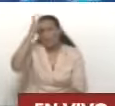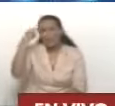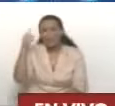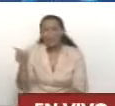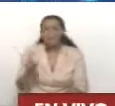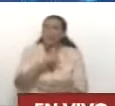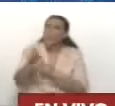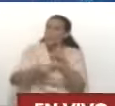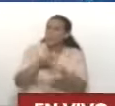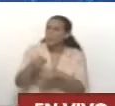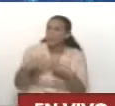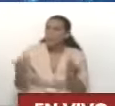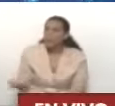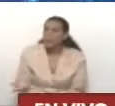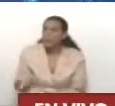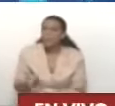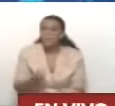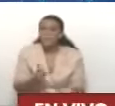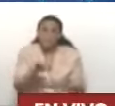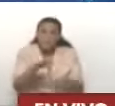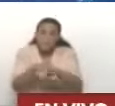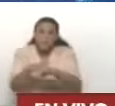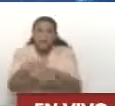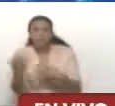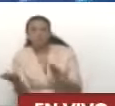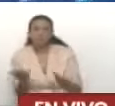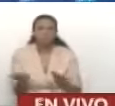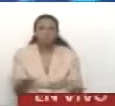yo le pregunté, padre, mira,